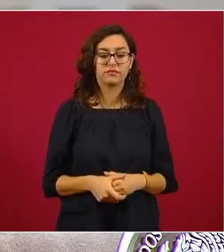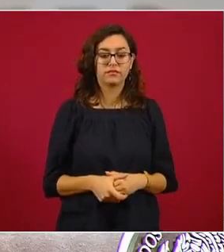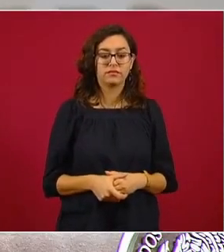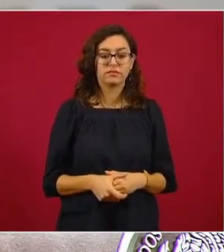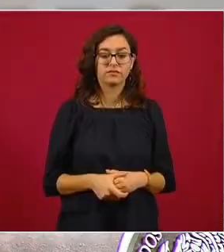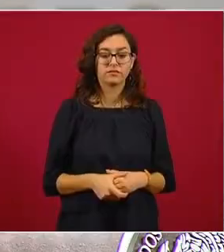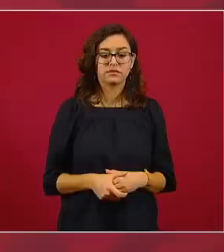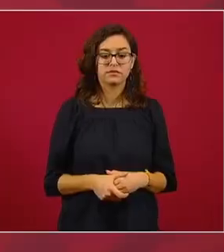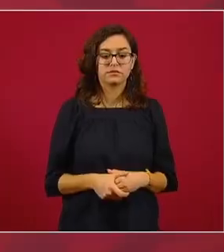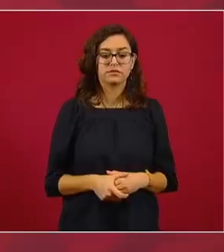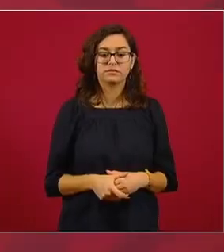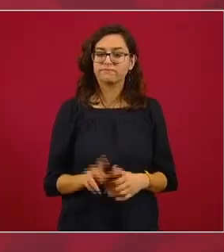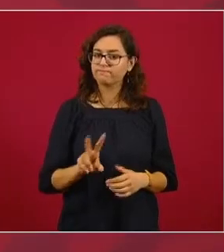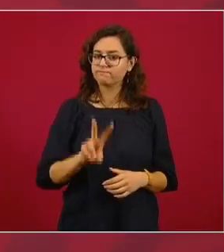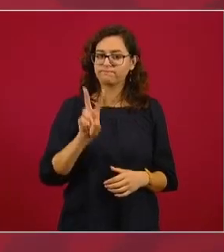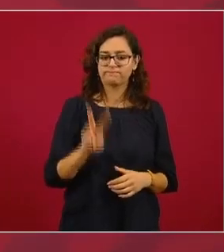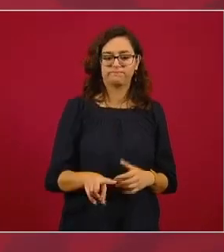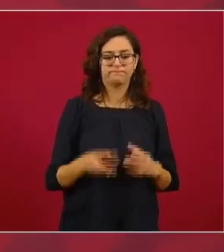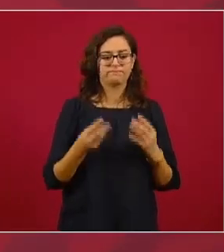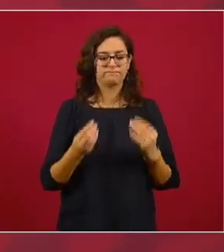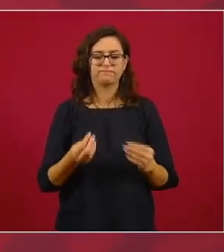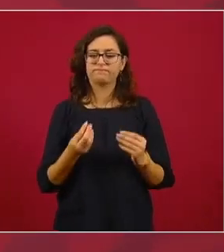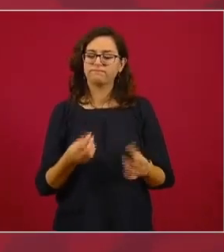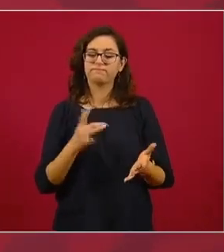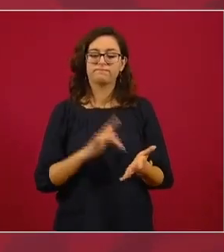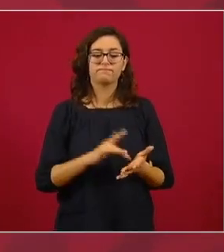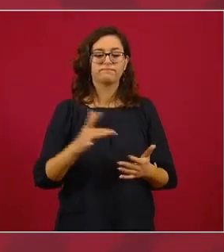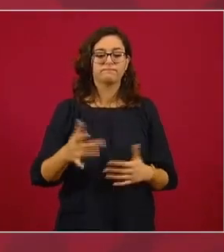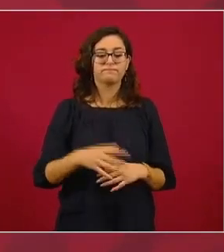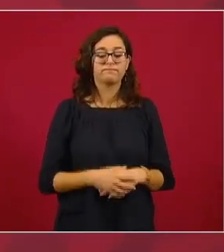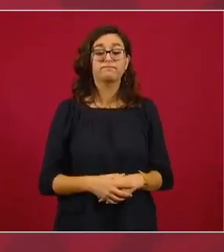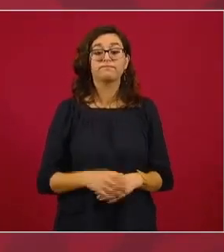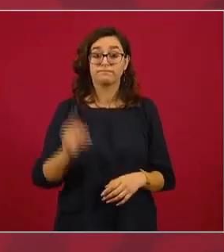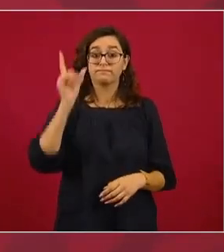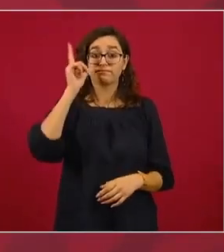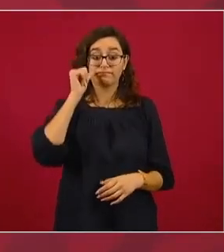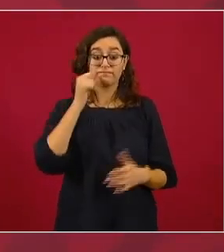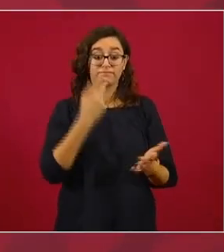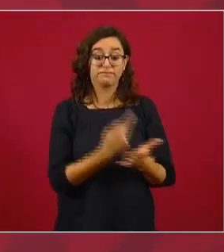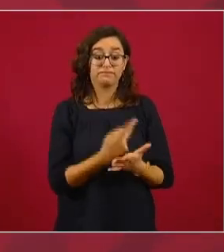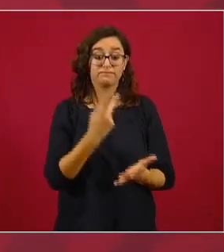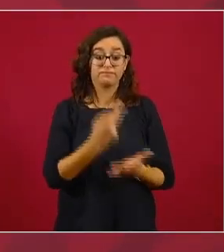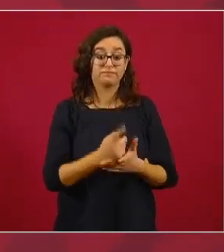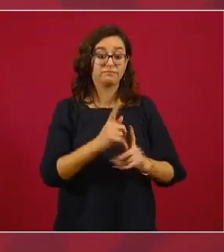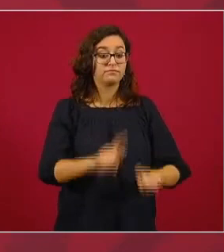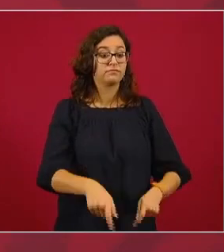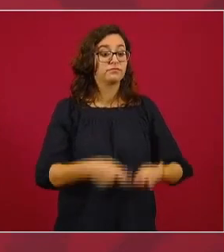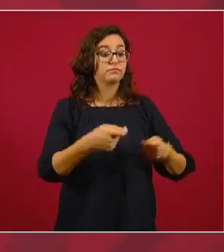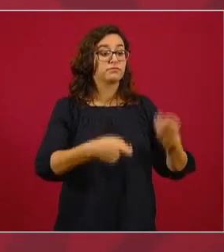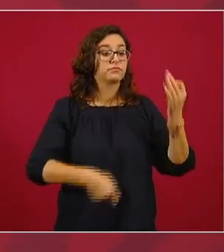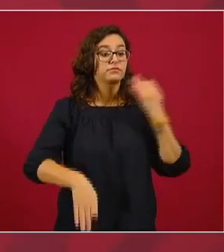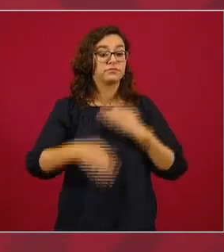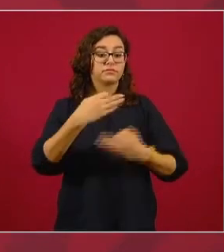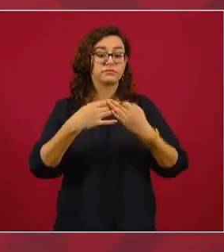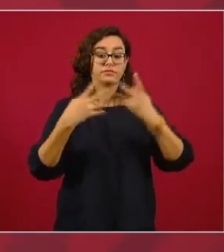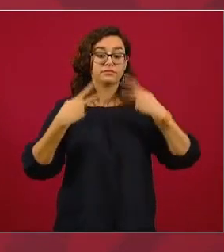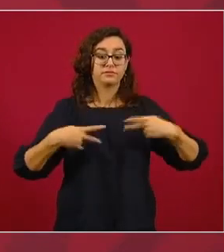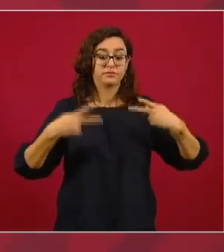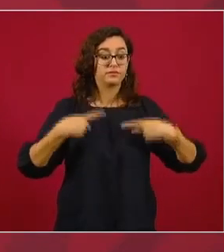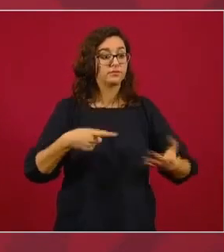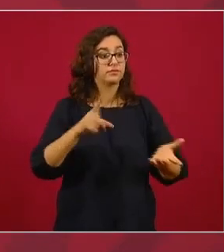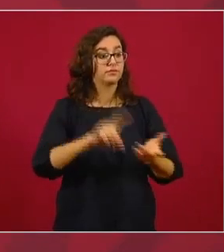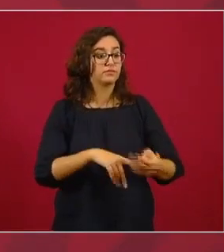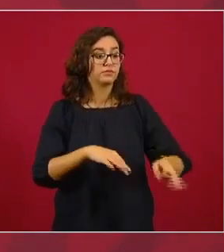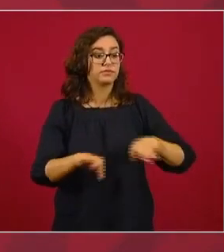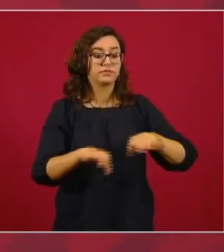Y se los agradecemos mucho. Mañana vamos a entregar los premios a todos los trabajadores de salud,